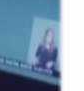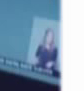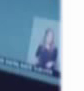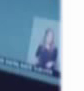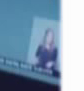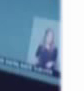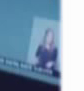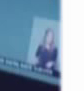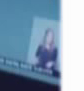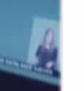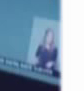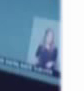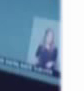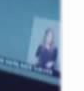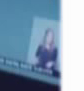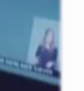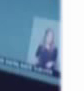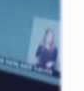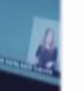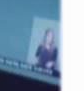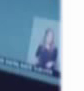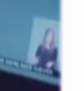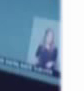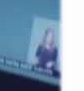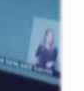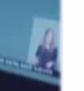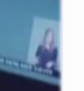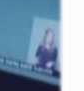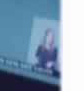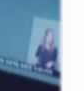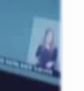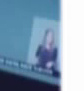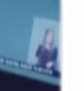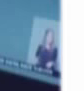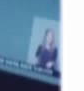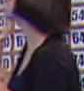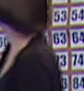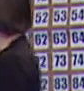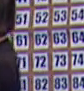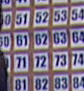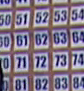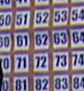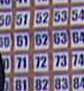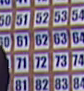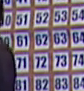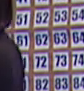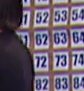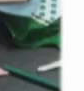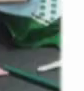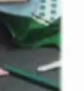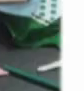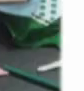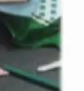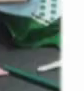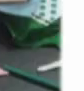Valentina. Que era una carta sí, como del amor exagerado. Mira, acá en clase, muy atenta, mirando la clase. Con la tijera. Presta recortar.